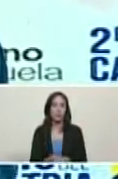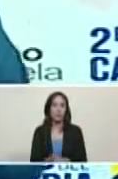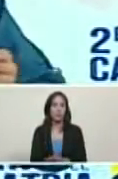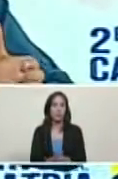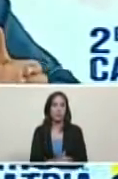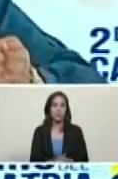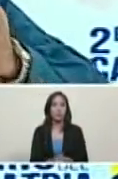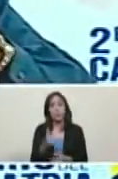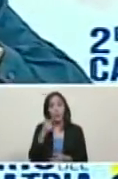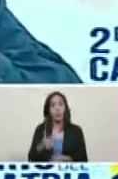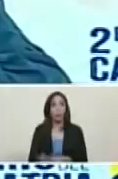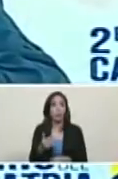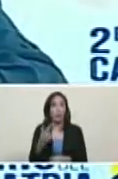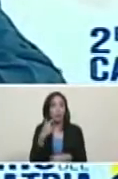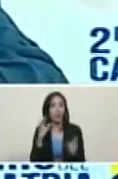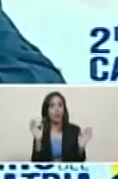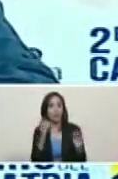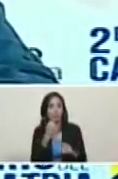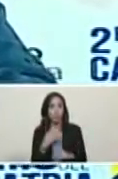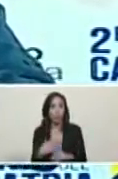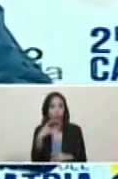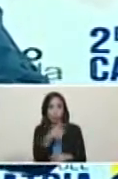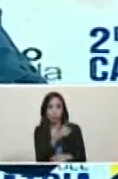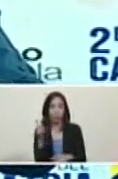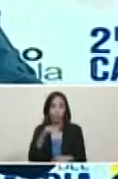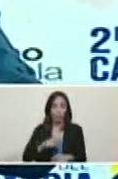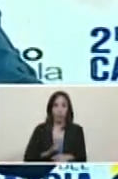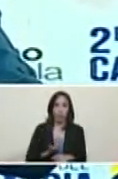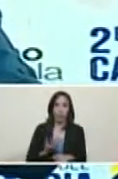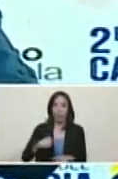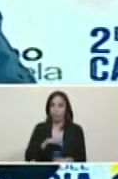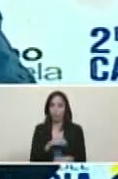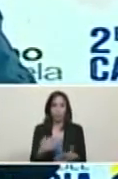Bueno, fíjense qué bueno que nosotros podamos